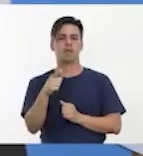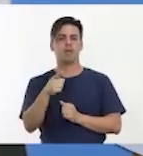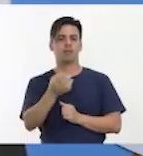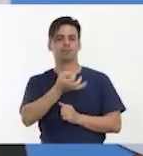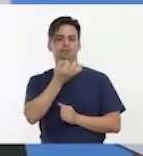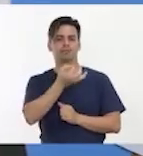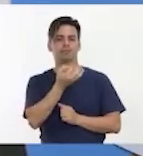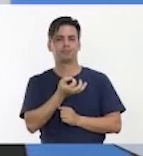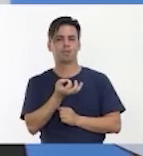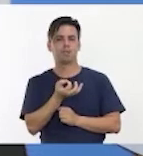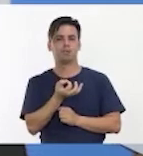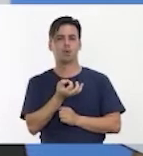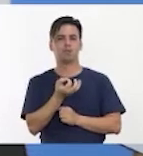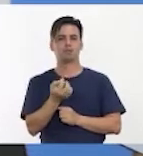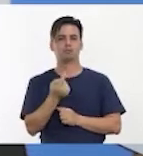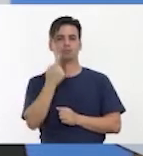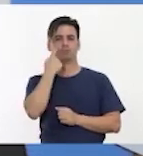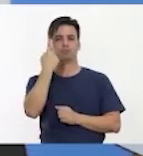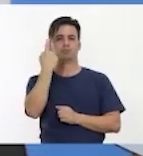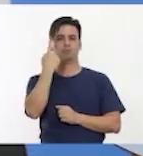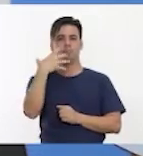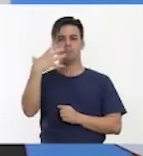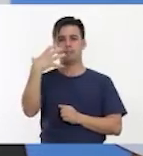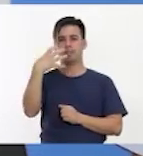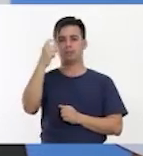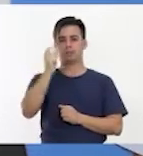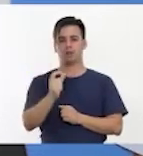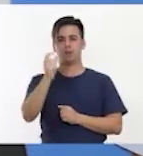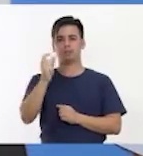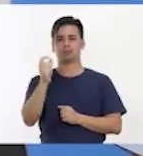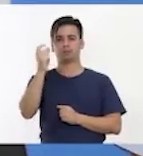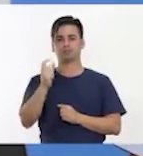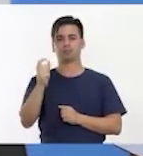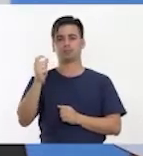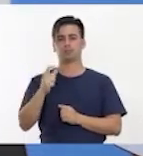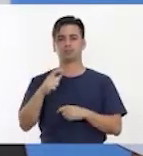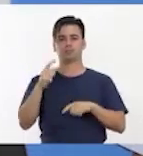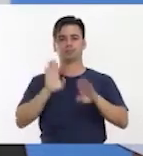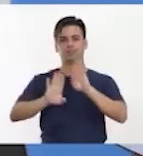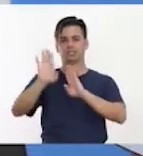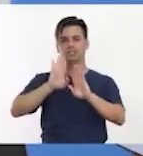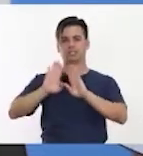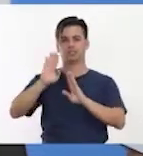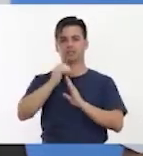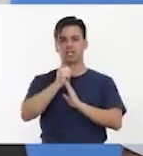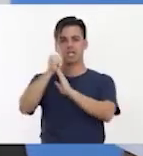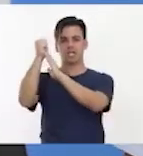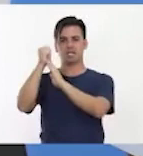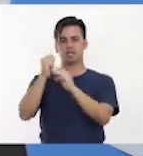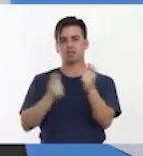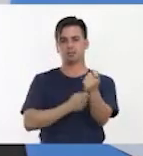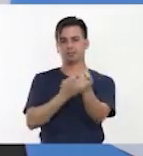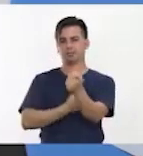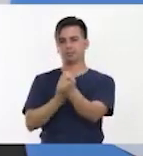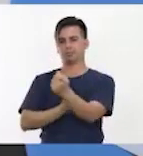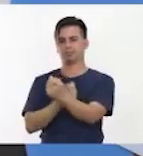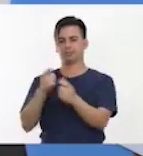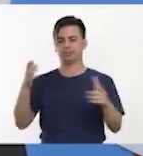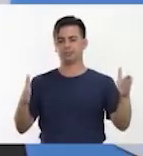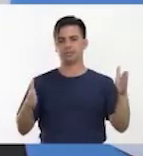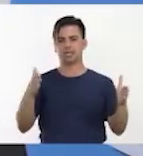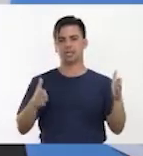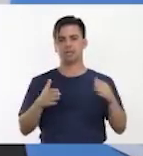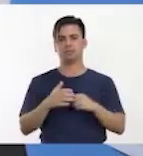exponiendo como la principal figura, el principal líder de esa etapa revolucionaria que se va a